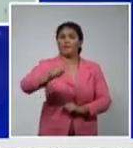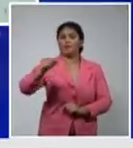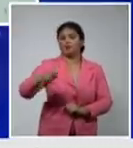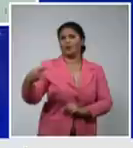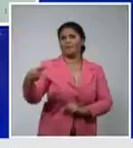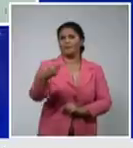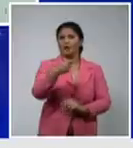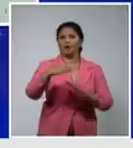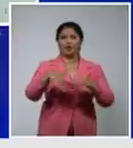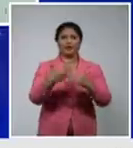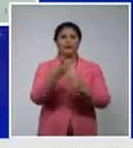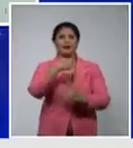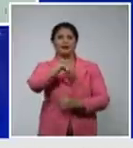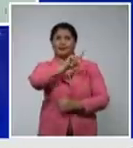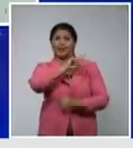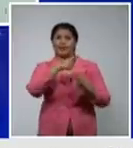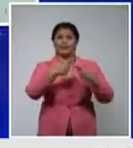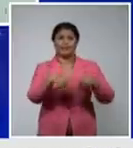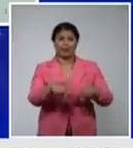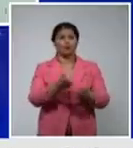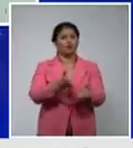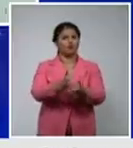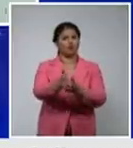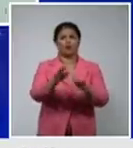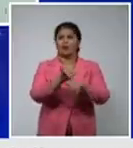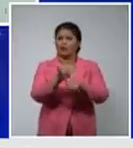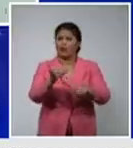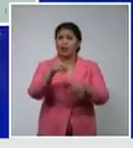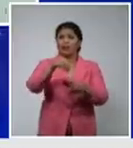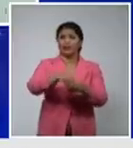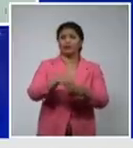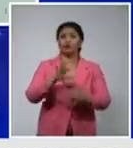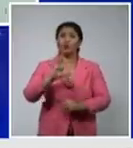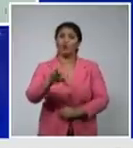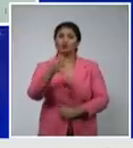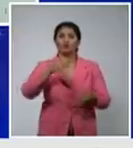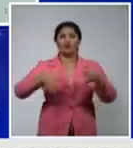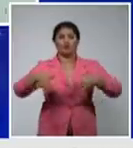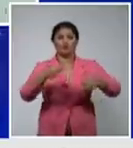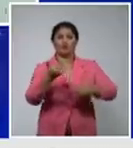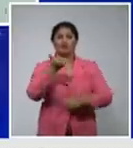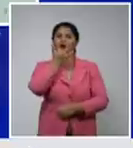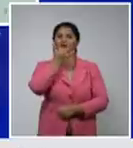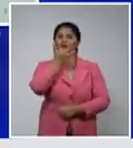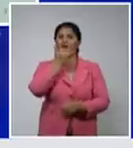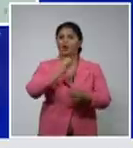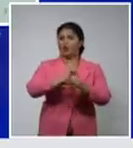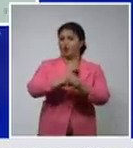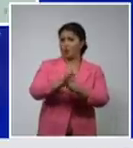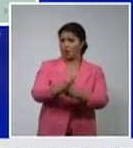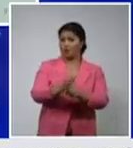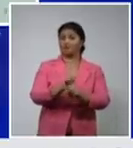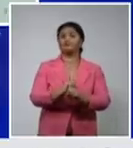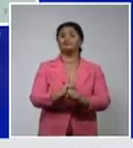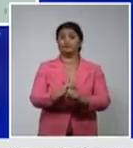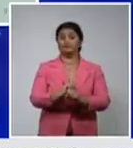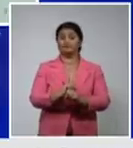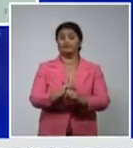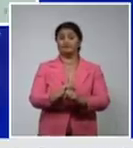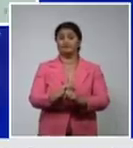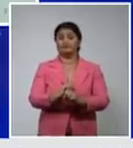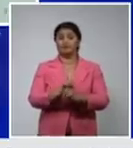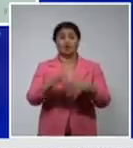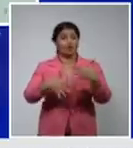anterior, no obstante con una dispersión en 8 de sus 11 municipios. La mayor problemática de Pinar, como lo